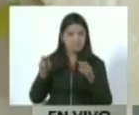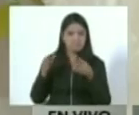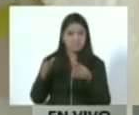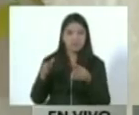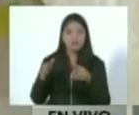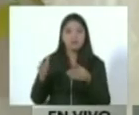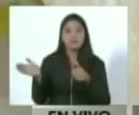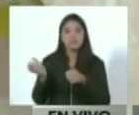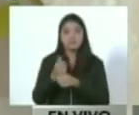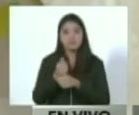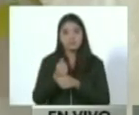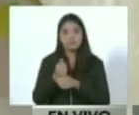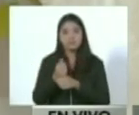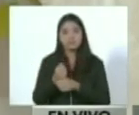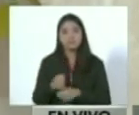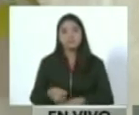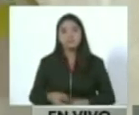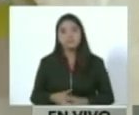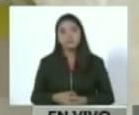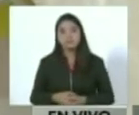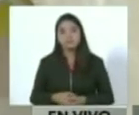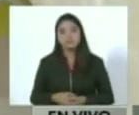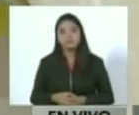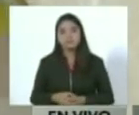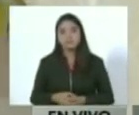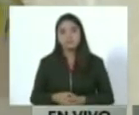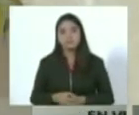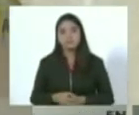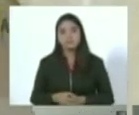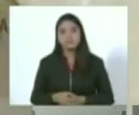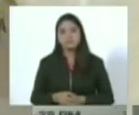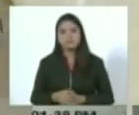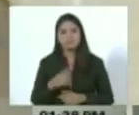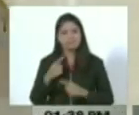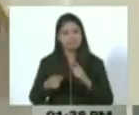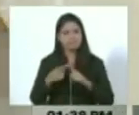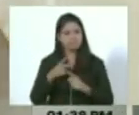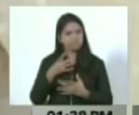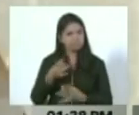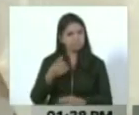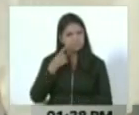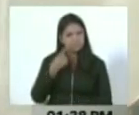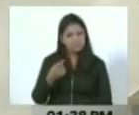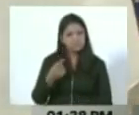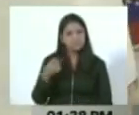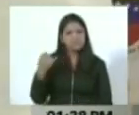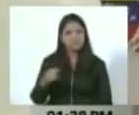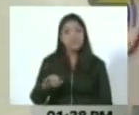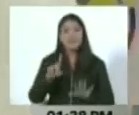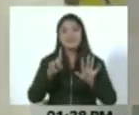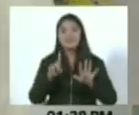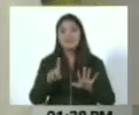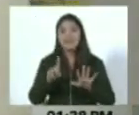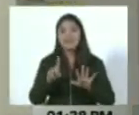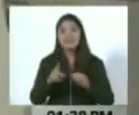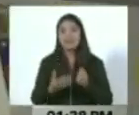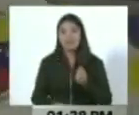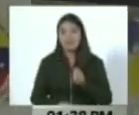se logró incautar un material de interés criminalístico, entre ellos 6